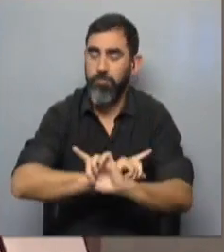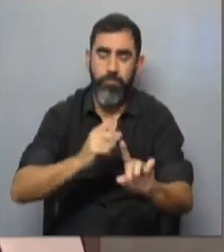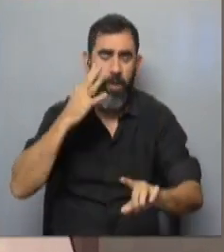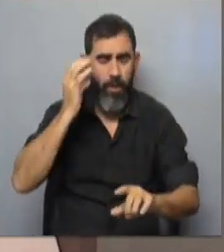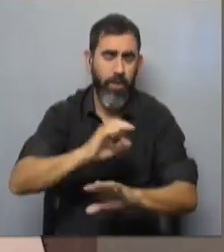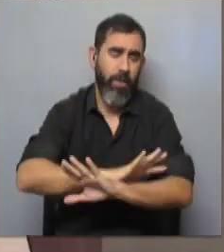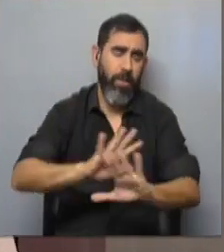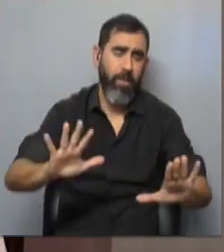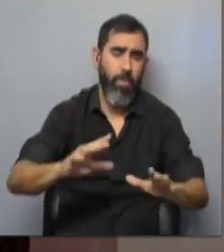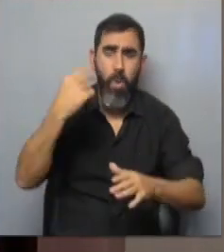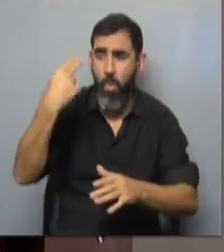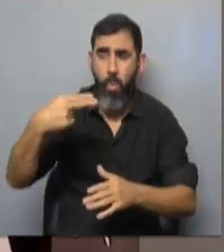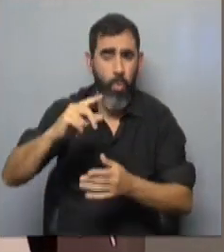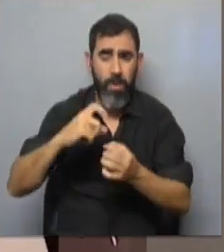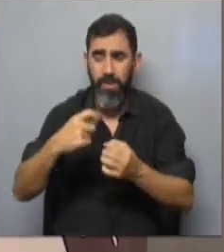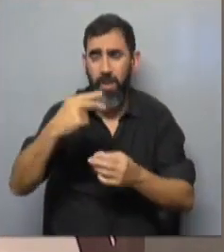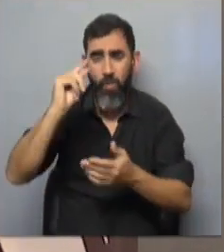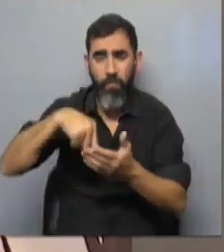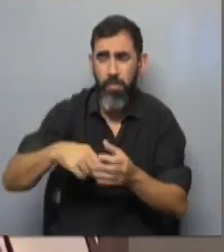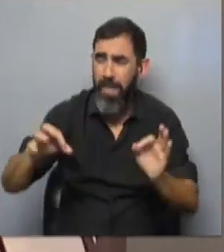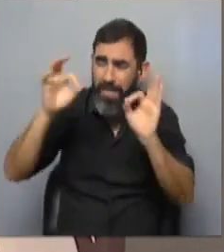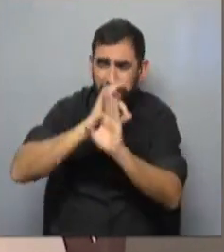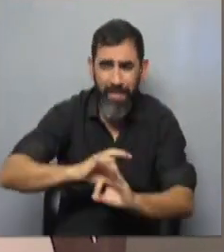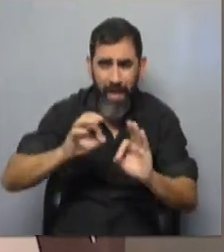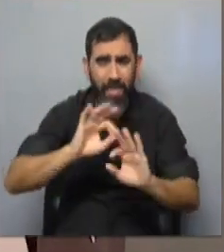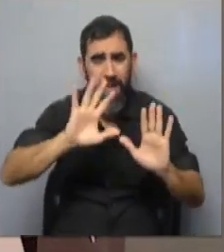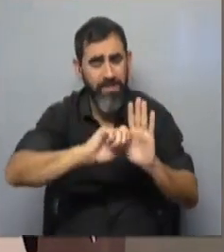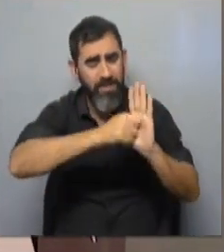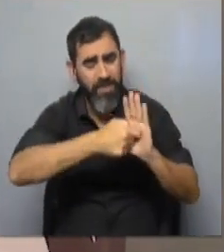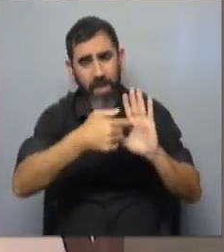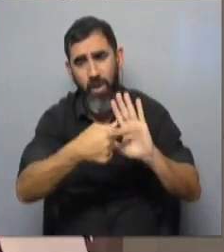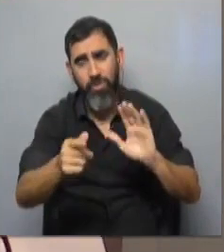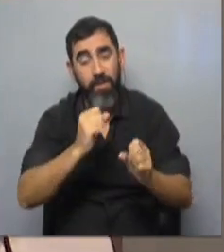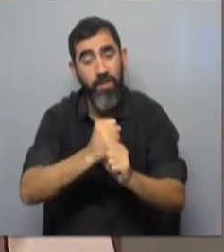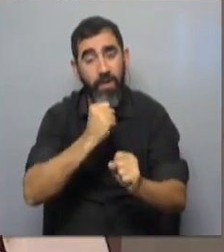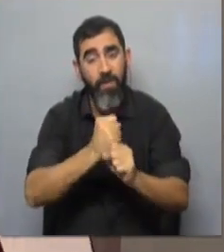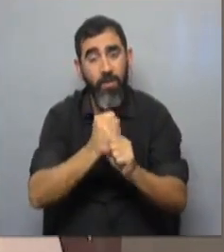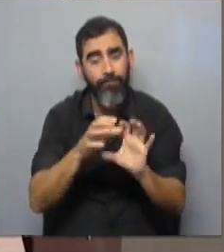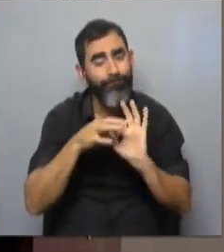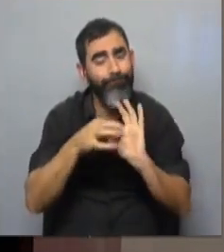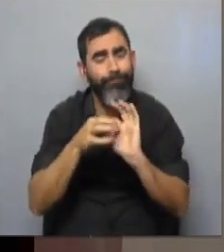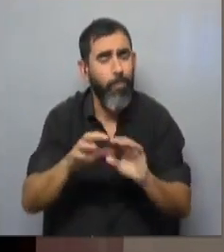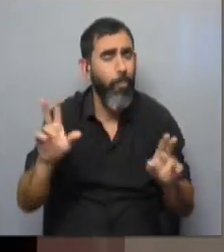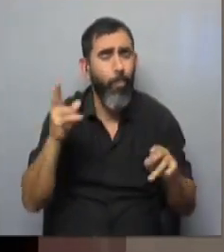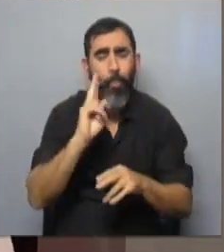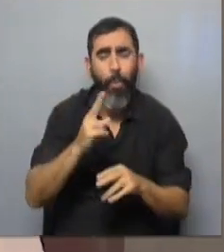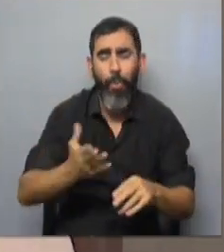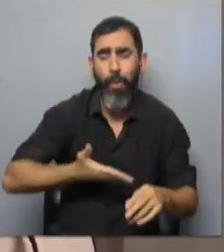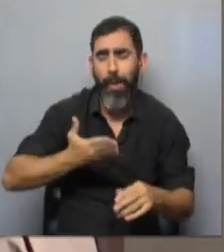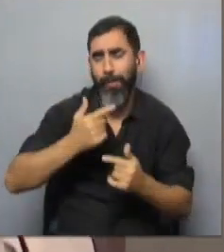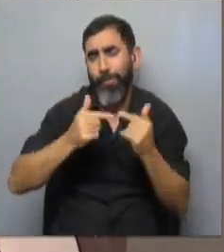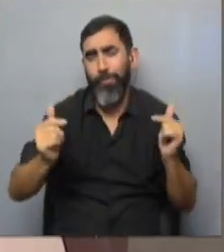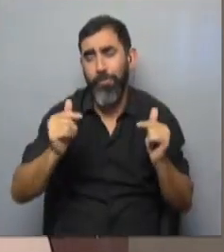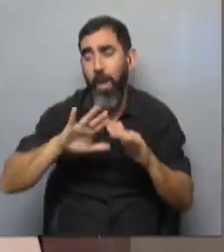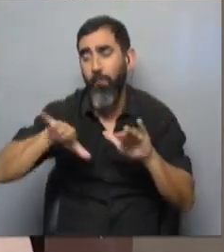inédita. No ha firmado ningún sindicato ni ninguna rama una cláusula de este tipo, que los trabajadores estemos atados a no poder reivindicar cuestiones que están